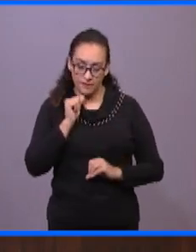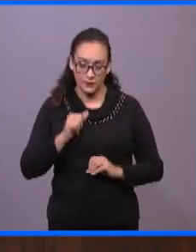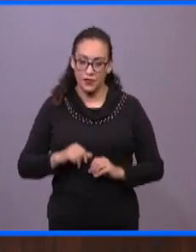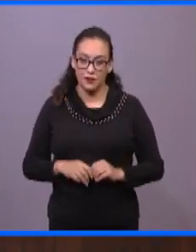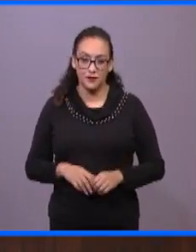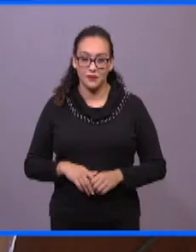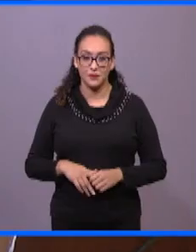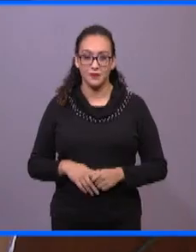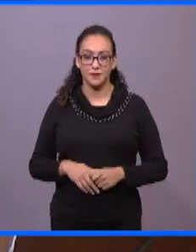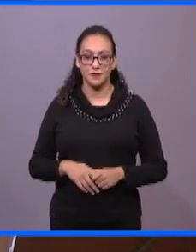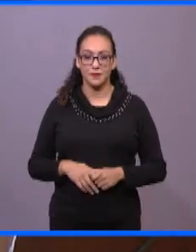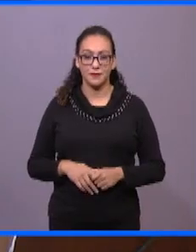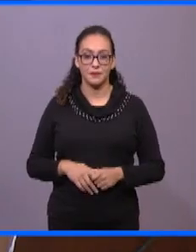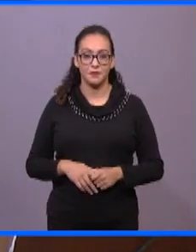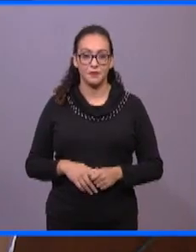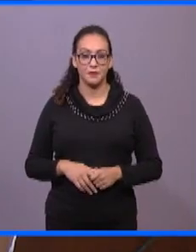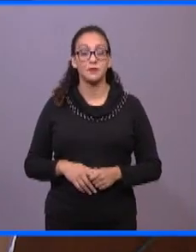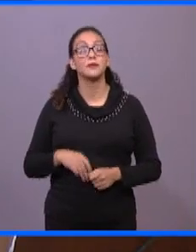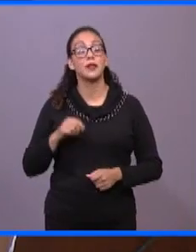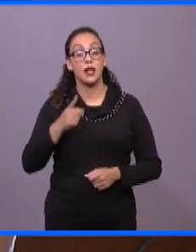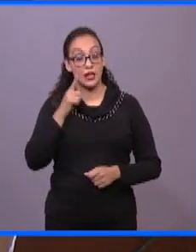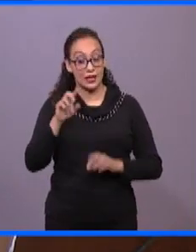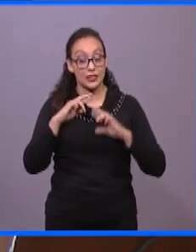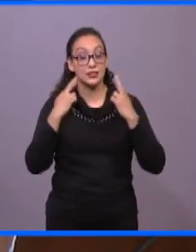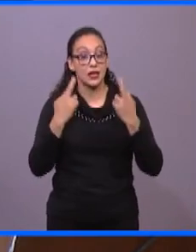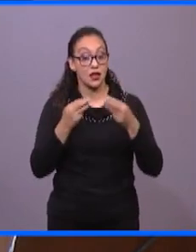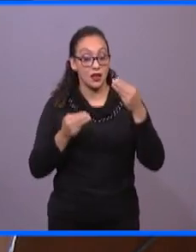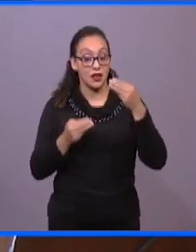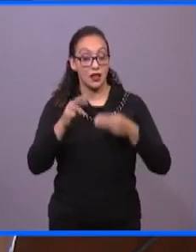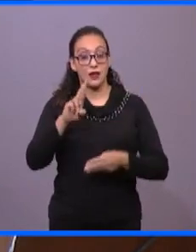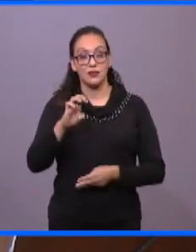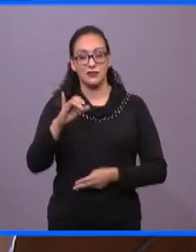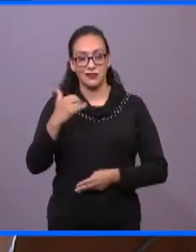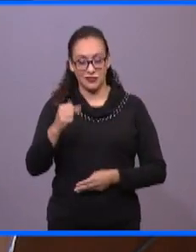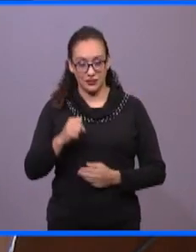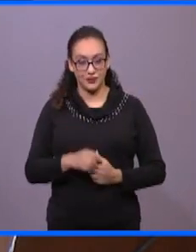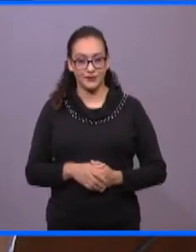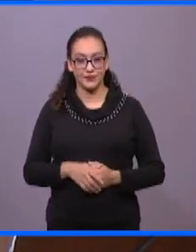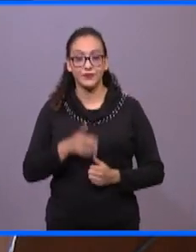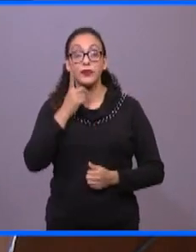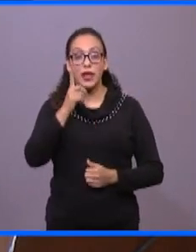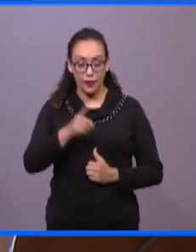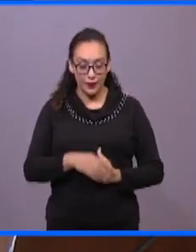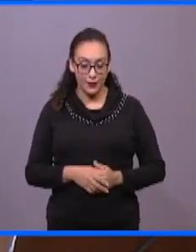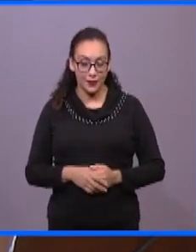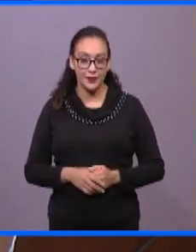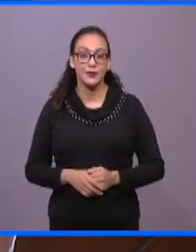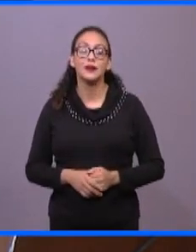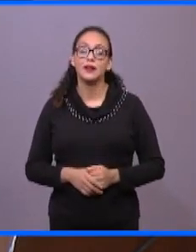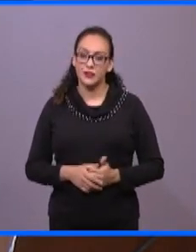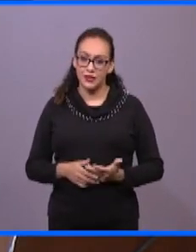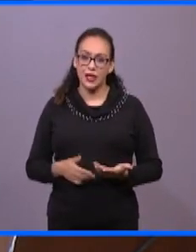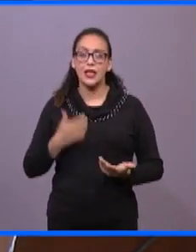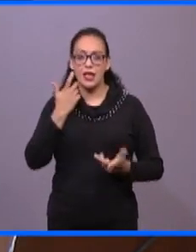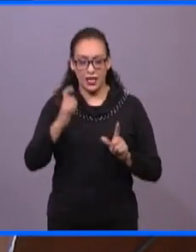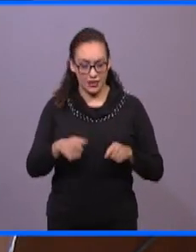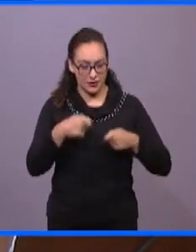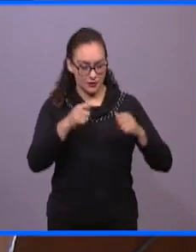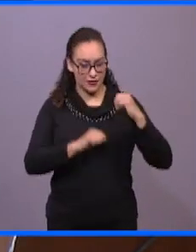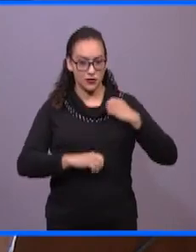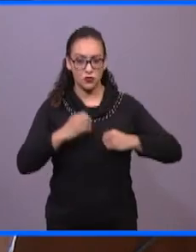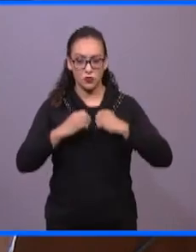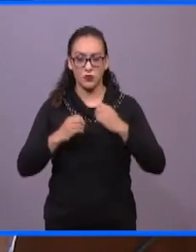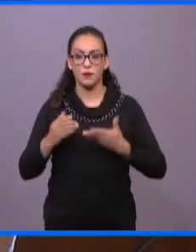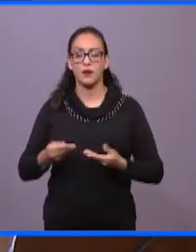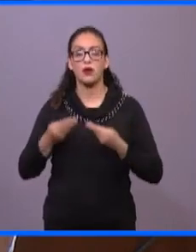jurídico vigente. También en la sesión, el magistrado Reyes Rodríguez reiteró su consideración de turnar a la Suprema Corte los